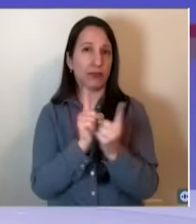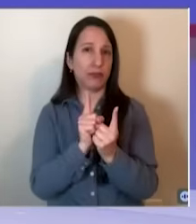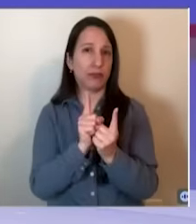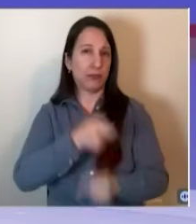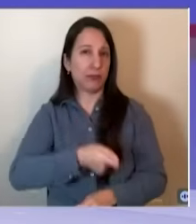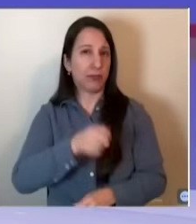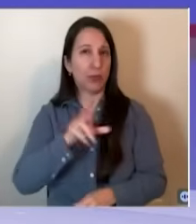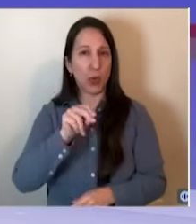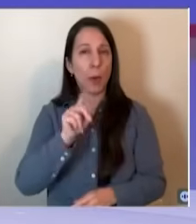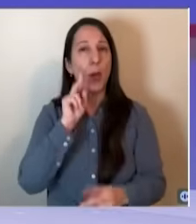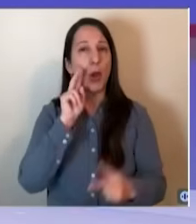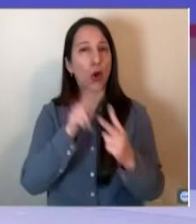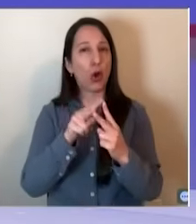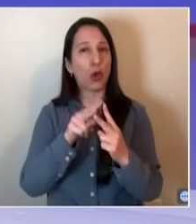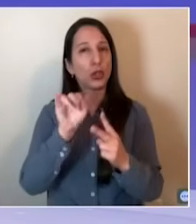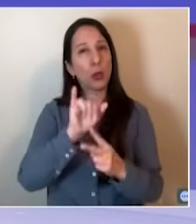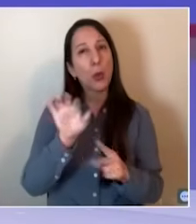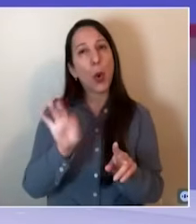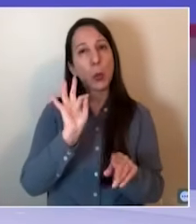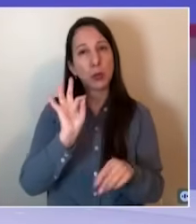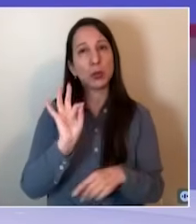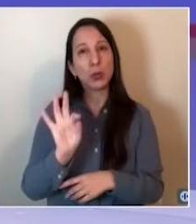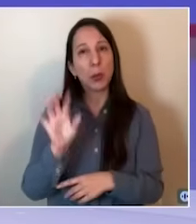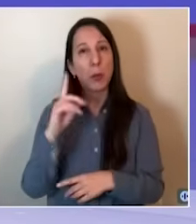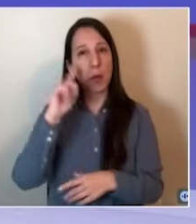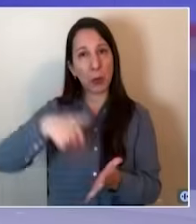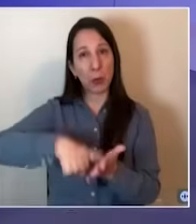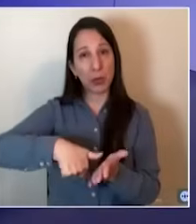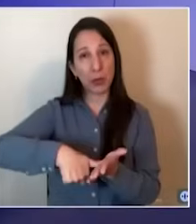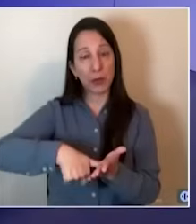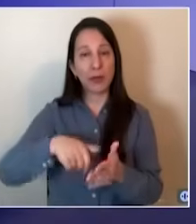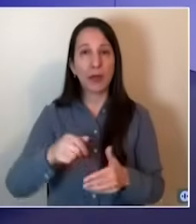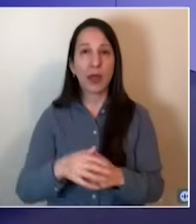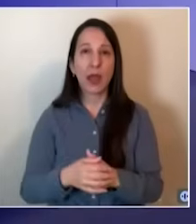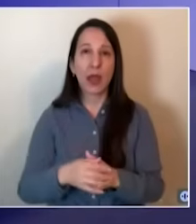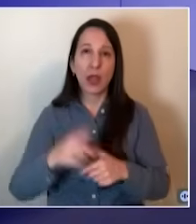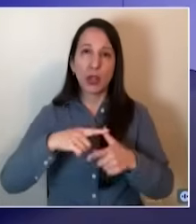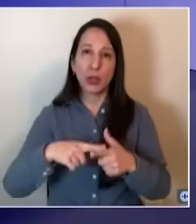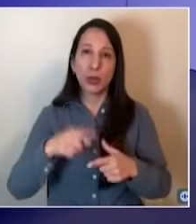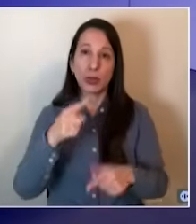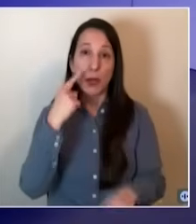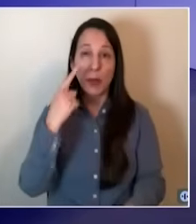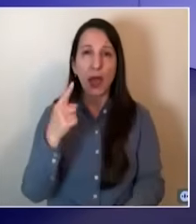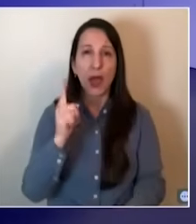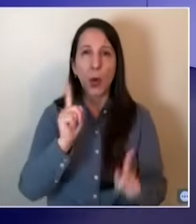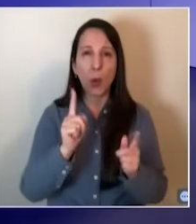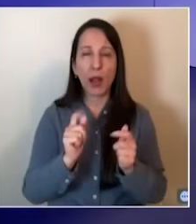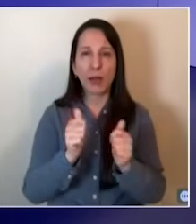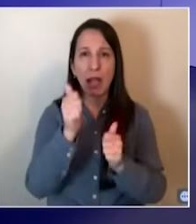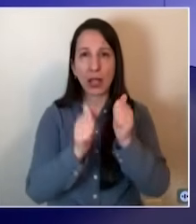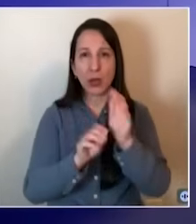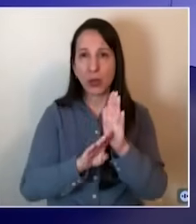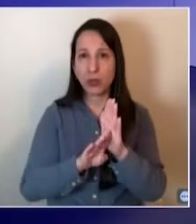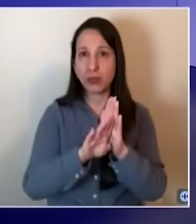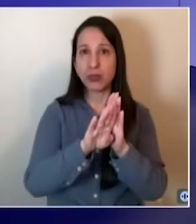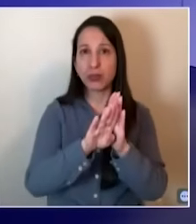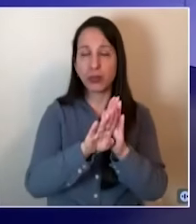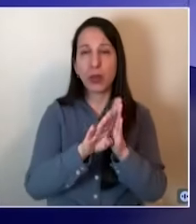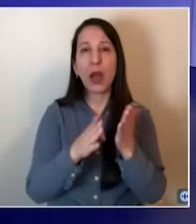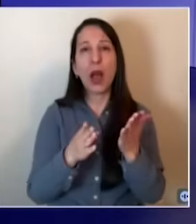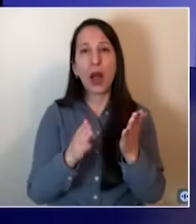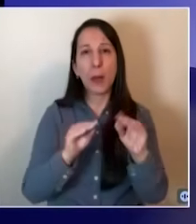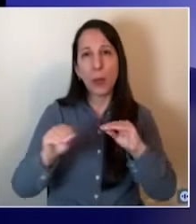candidato, ¿verdad? Como opción. Entonces, cuando uno ve qué candidaturas se movieron, resulta que ve que son